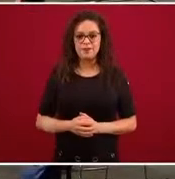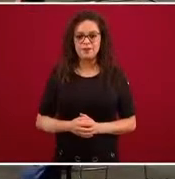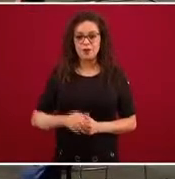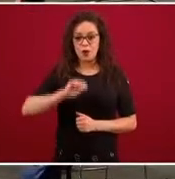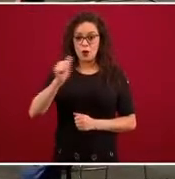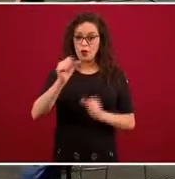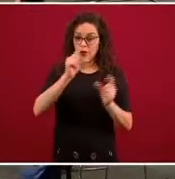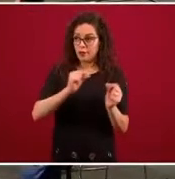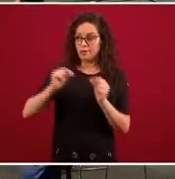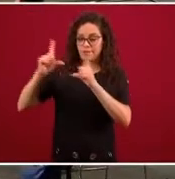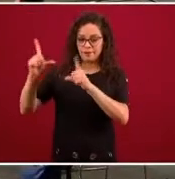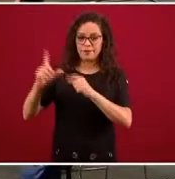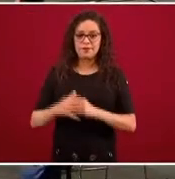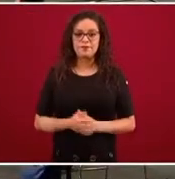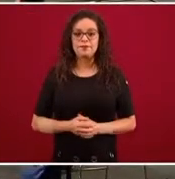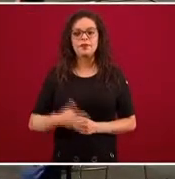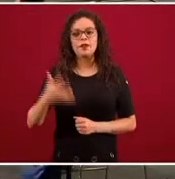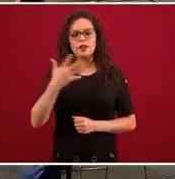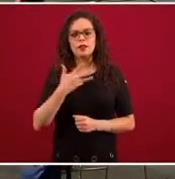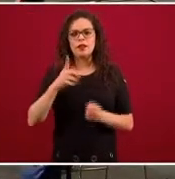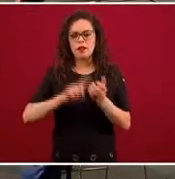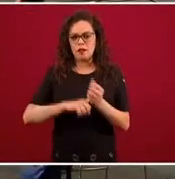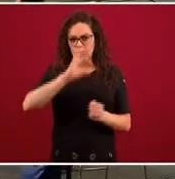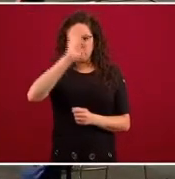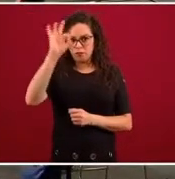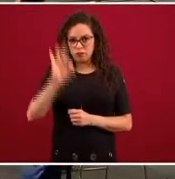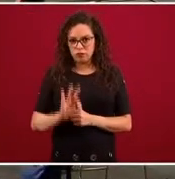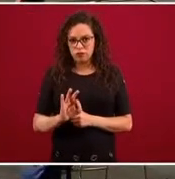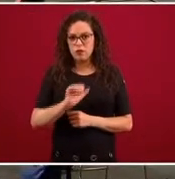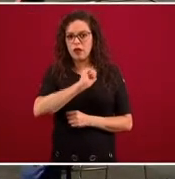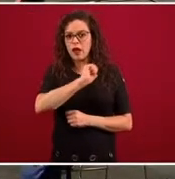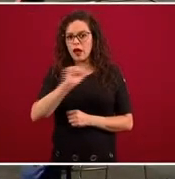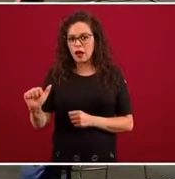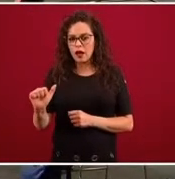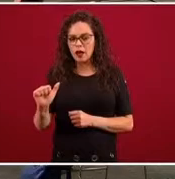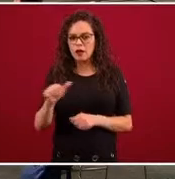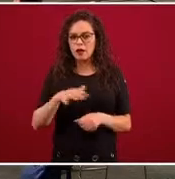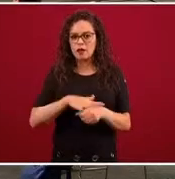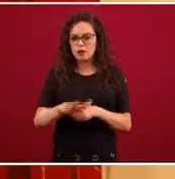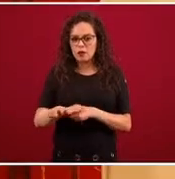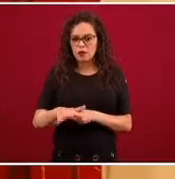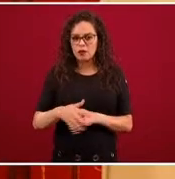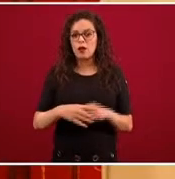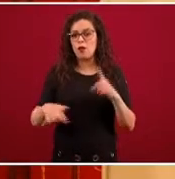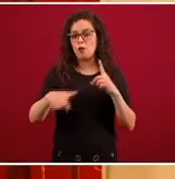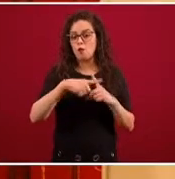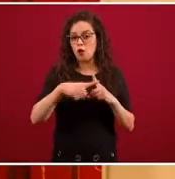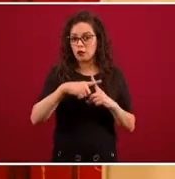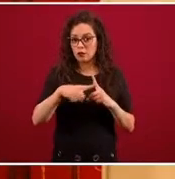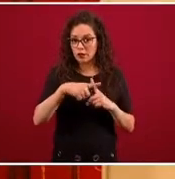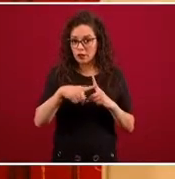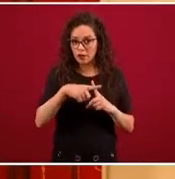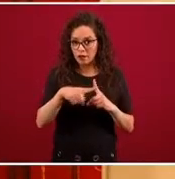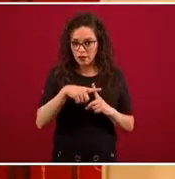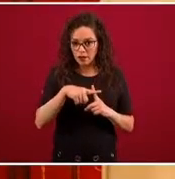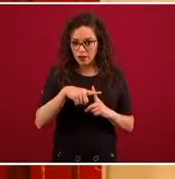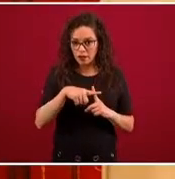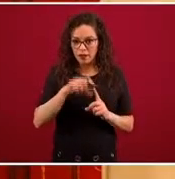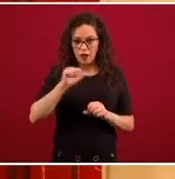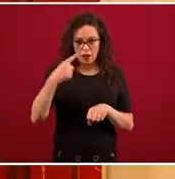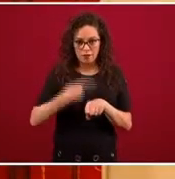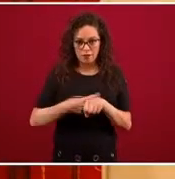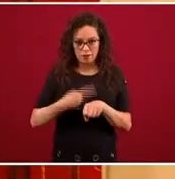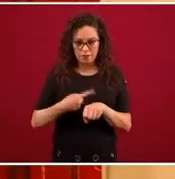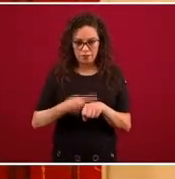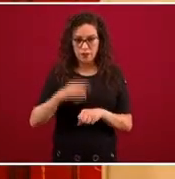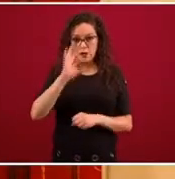you can aquí tenemos el see porcentaje the de percentage positividad. of Se incluyó positivity, the además, estábamos positivity presentando, si recuerdan, rate los for porcentajes